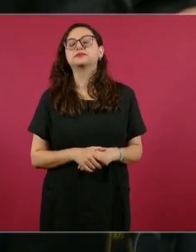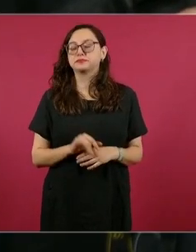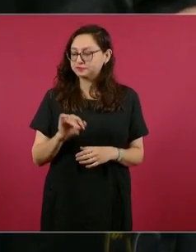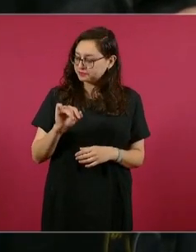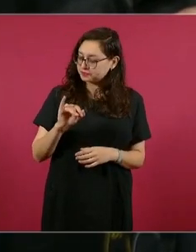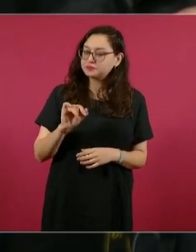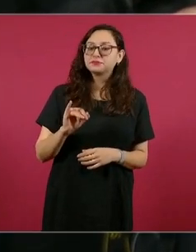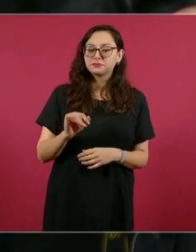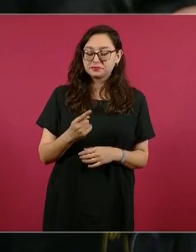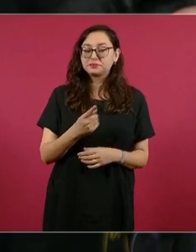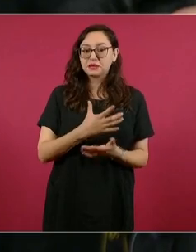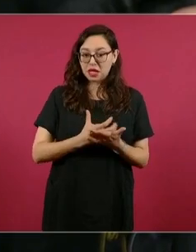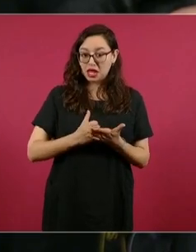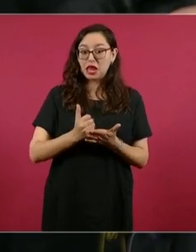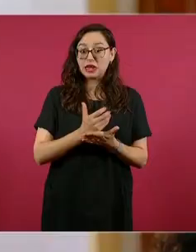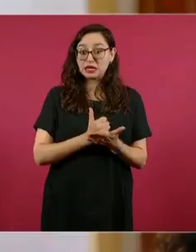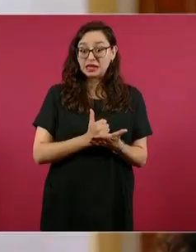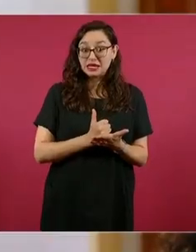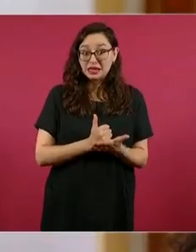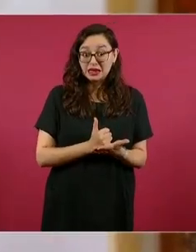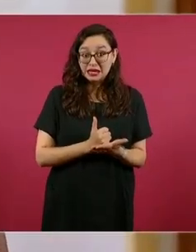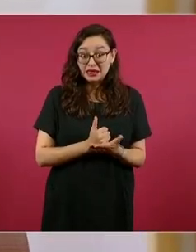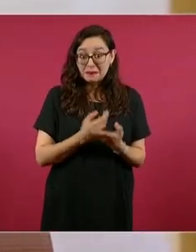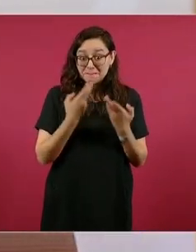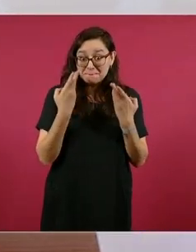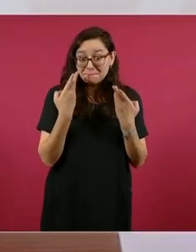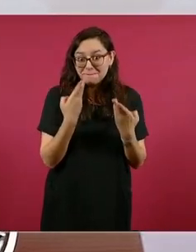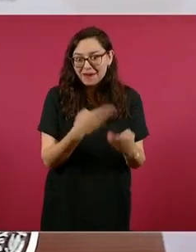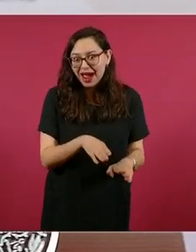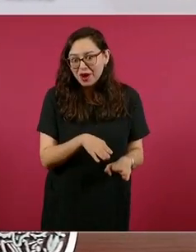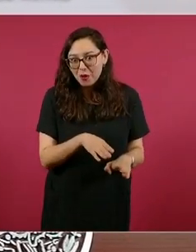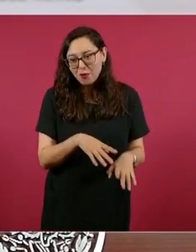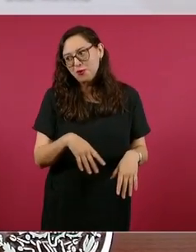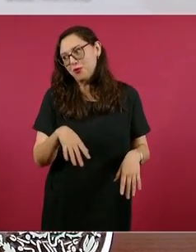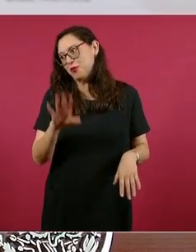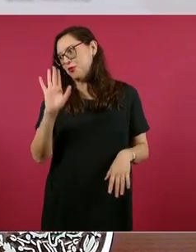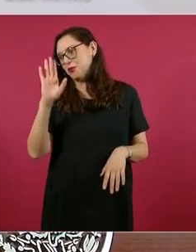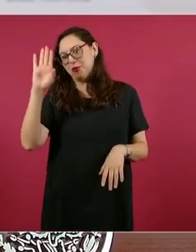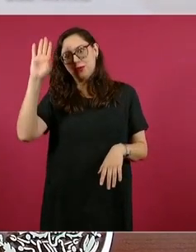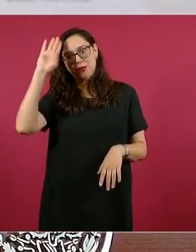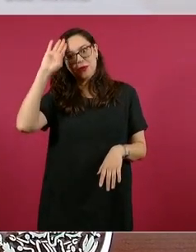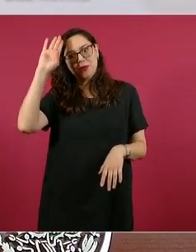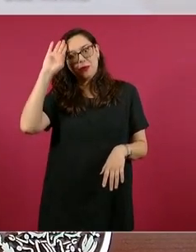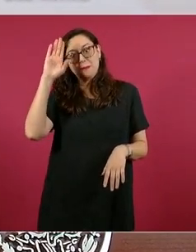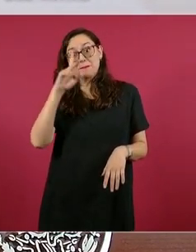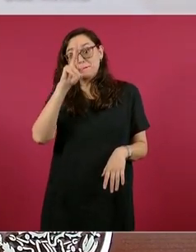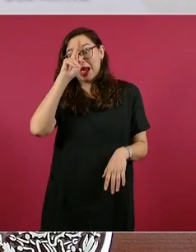importantes, y ya ni hablar de los banqueros,